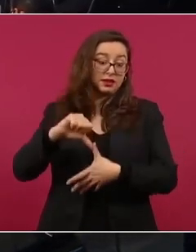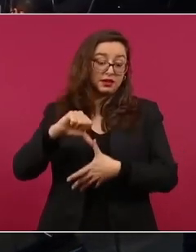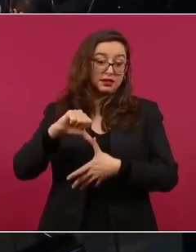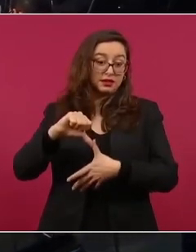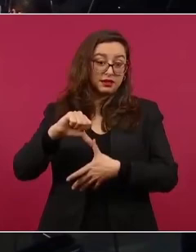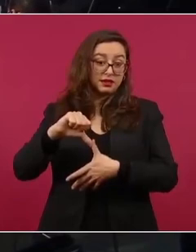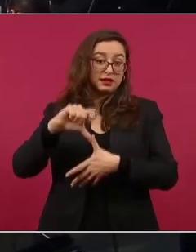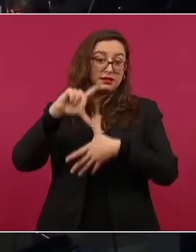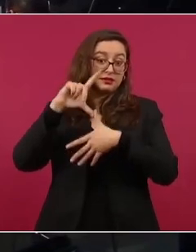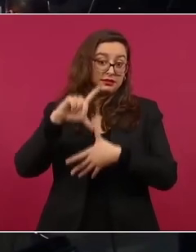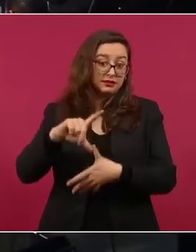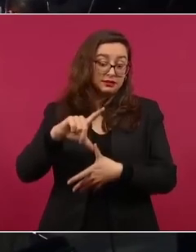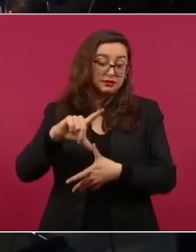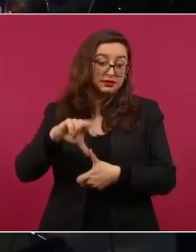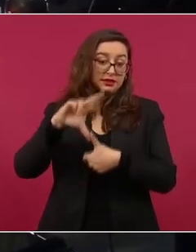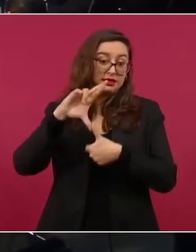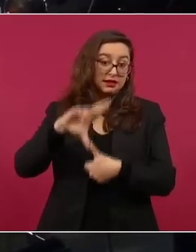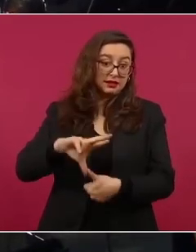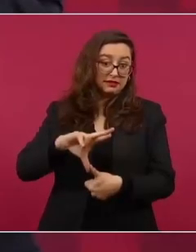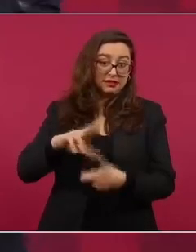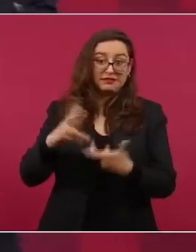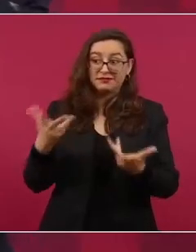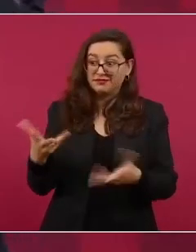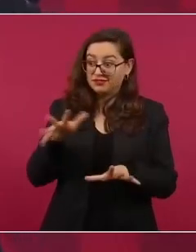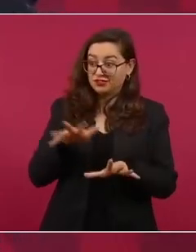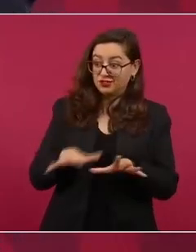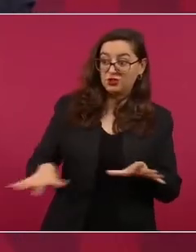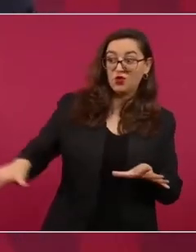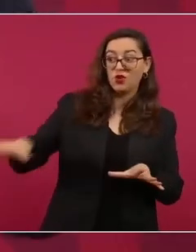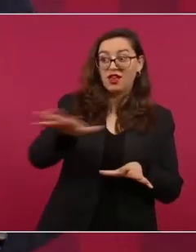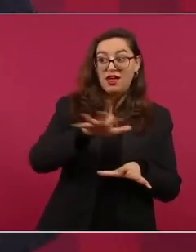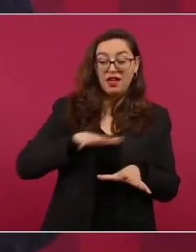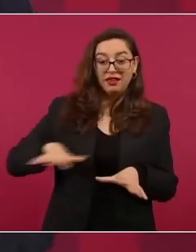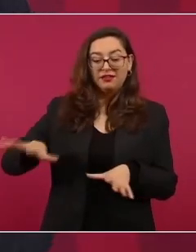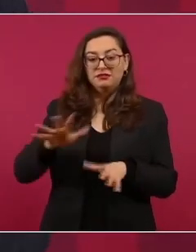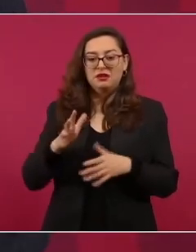No detener, sino ordenar,